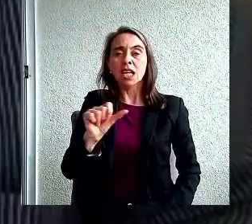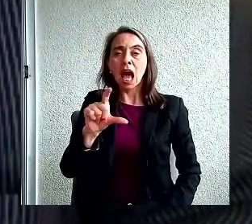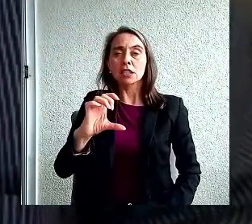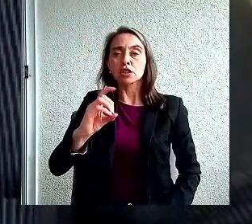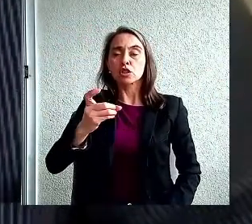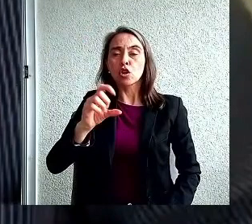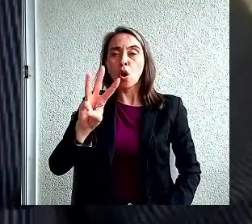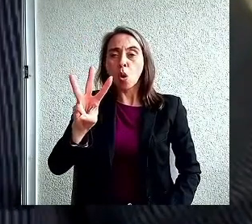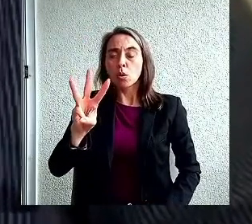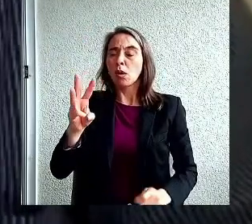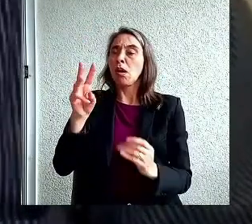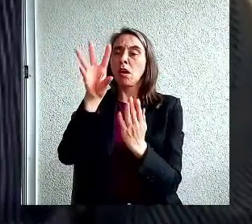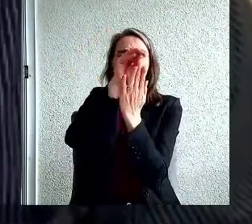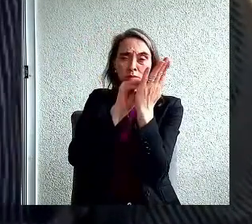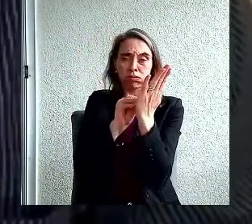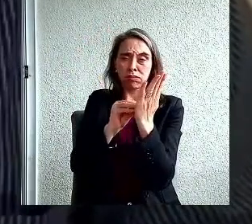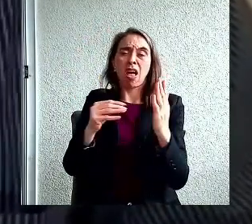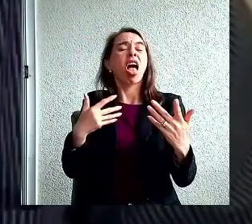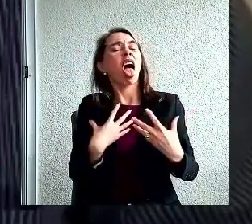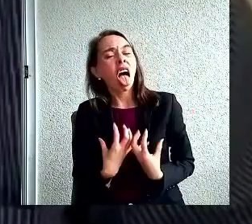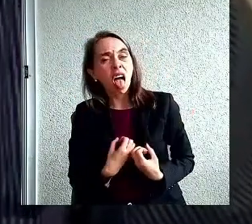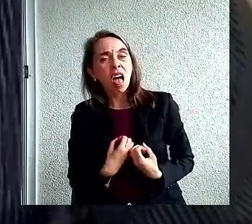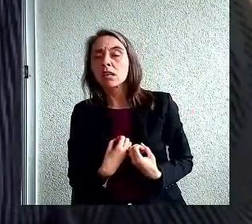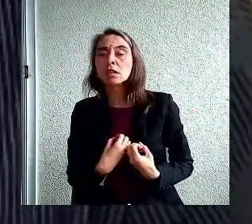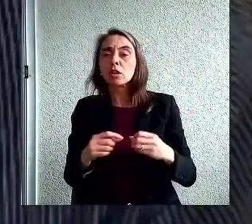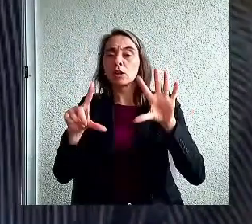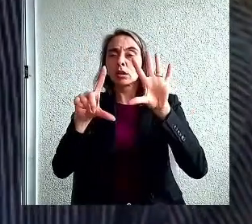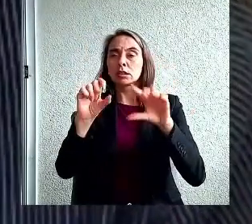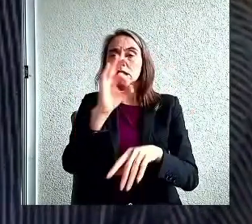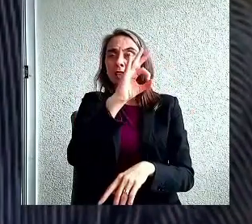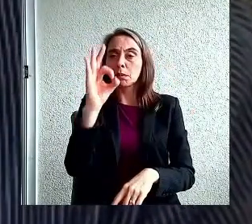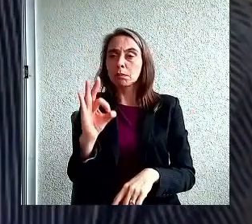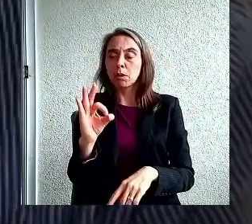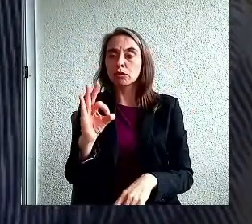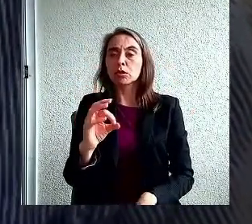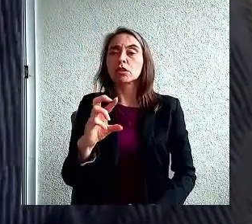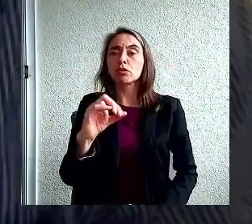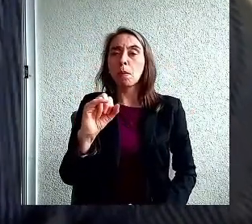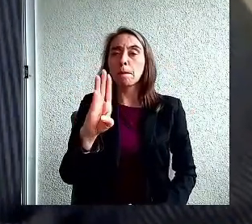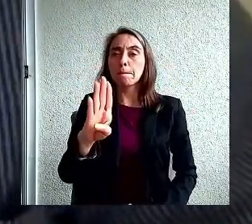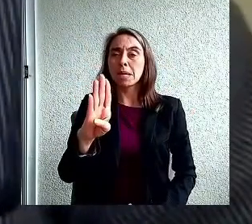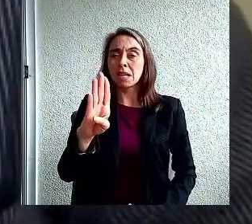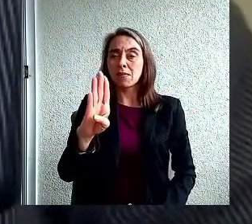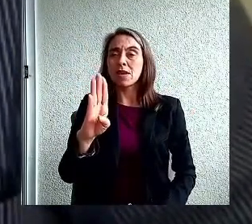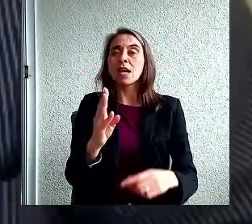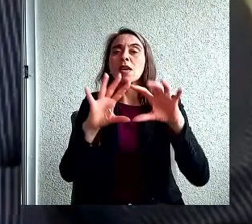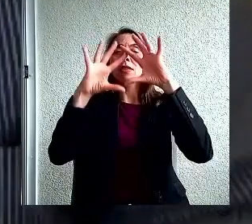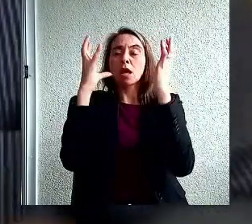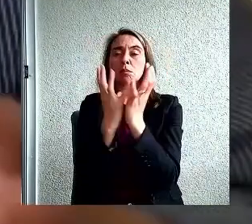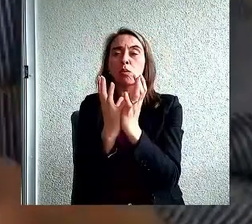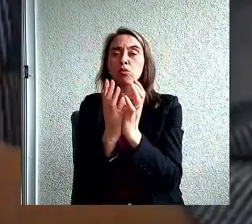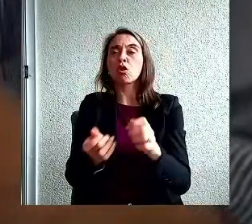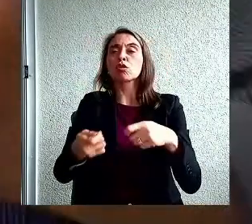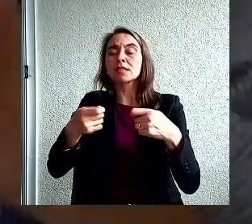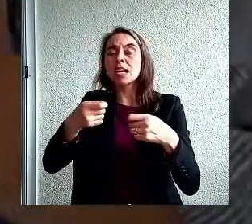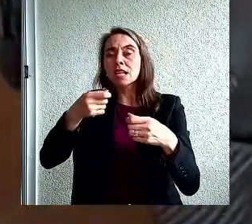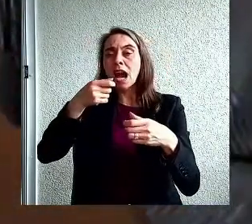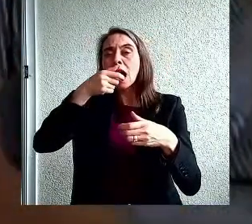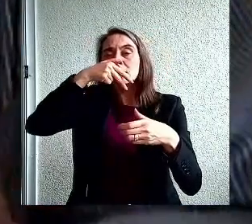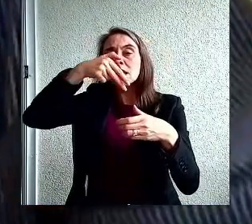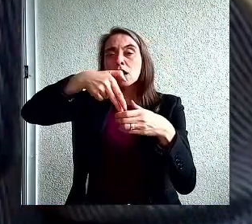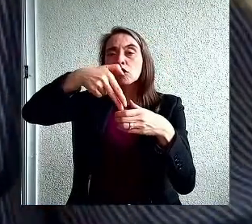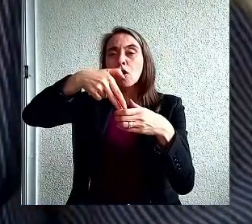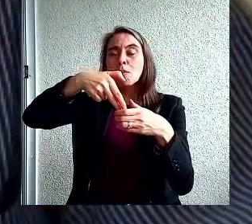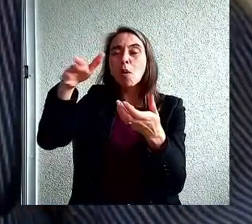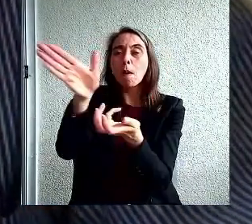mundo en combustibles fósiles. Entonces, estamos pidiendo hacer esfuerzos grandes a los países que lo están haciendo. No todos están con